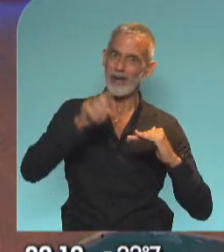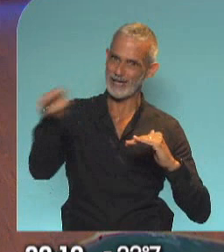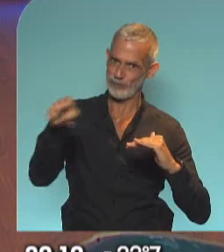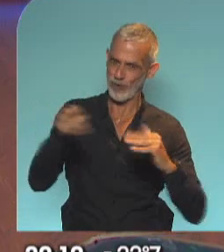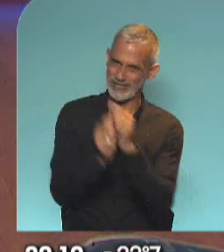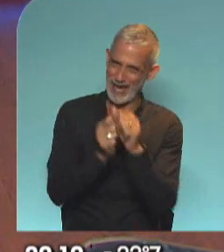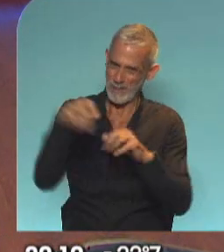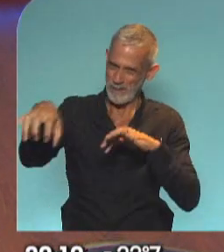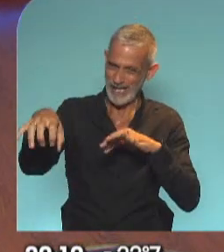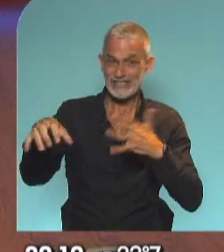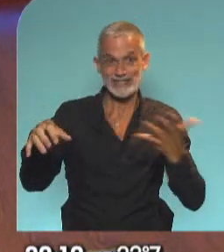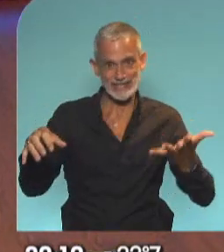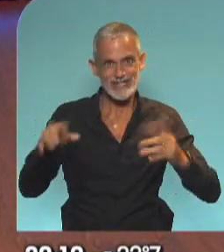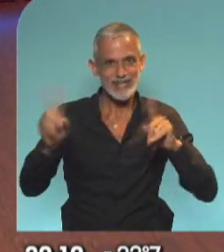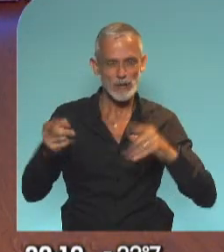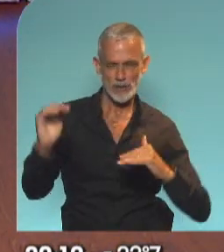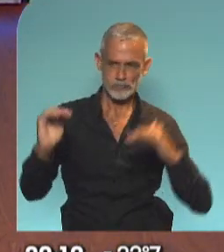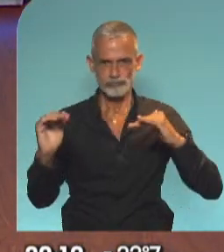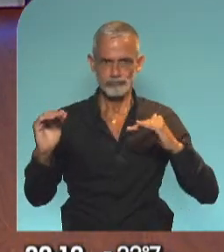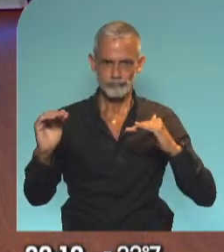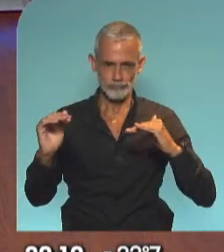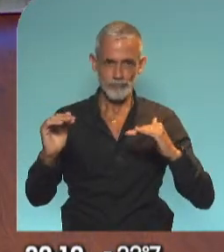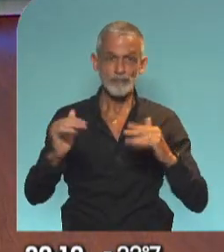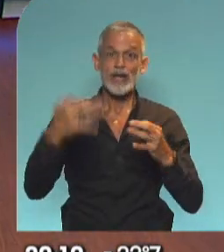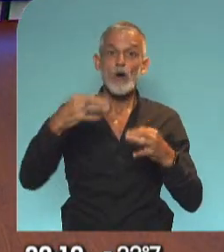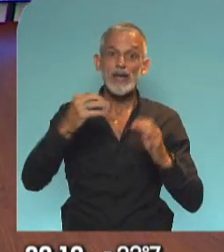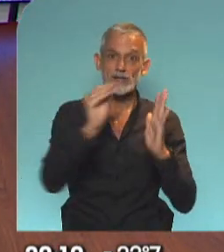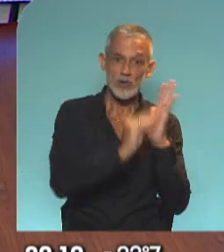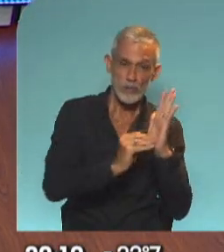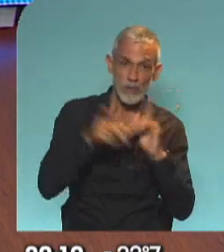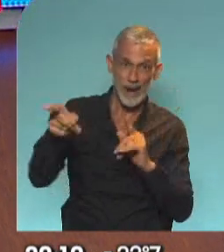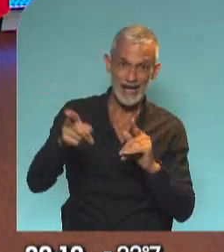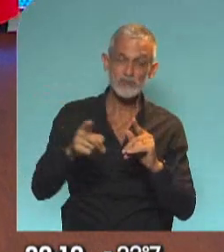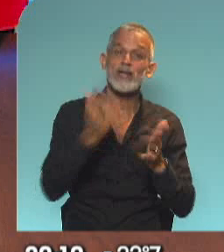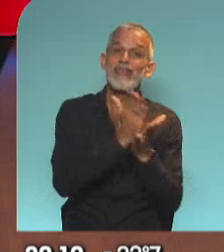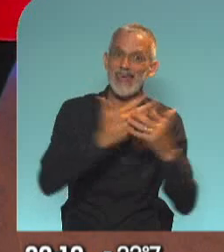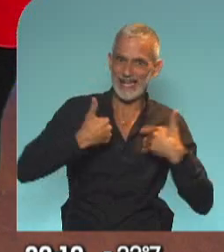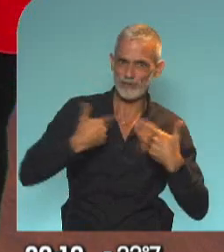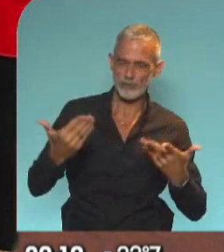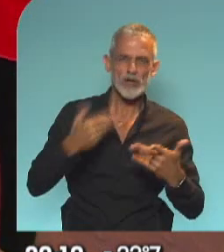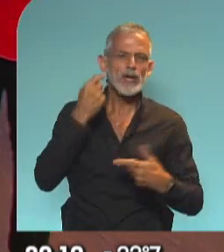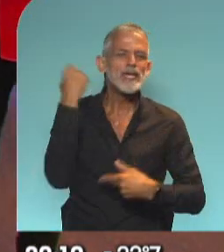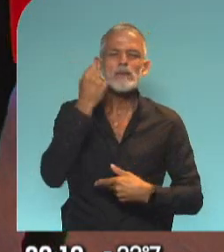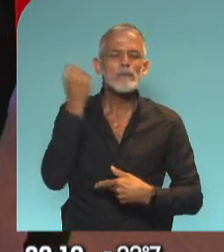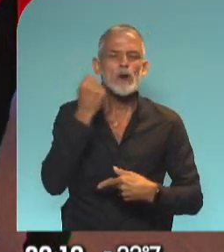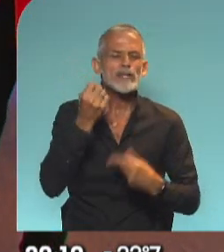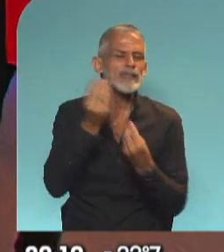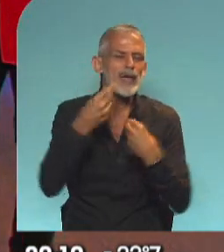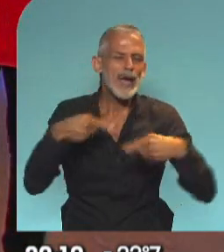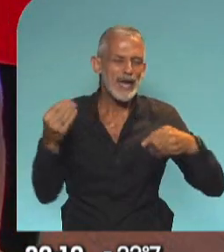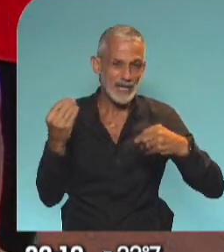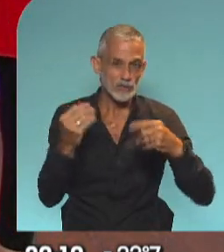las empresas, obligaciones que tienen que cumplir. Por eso es fundamental que conozcan de qué se trata